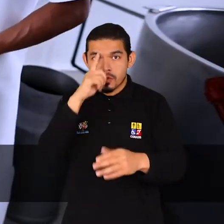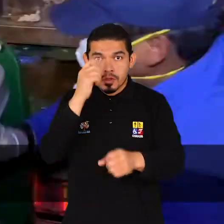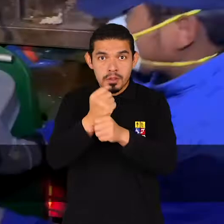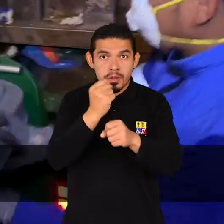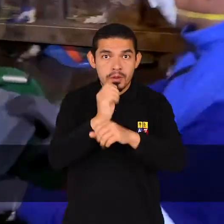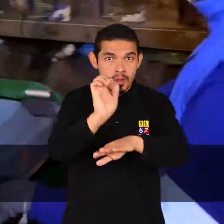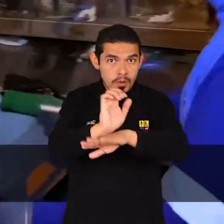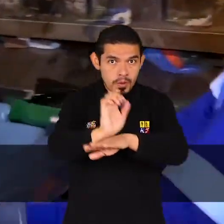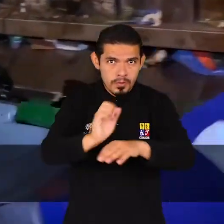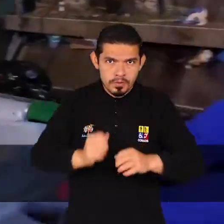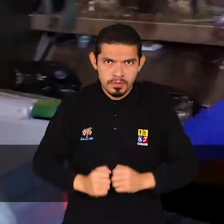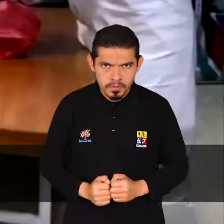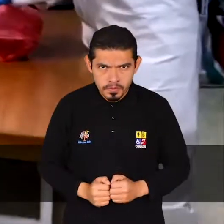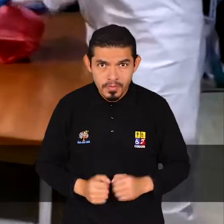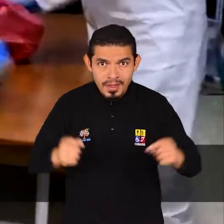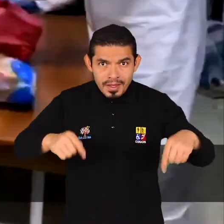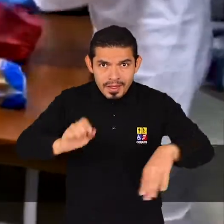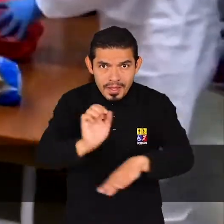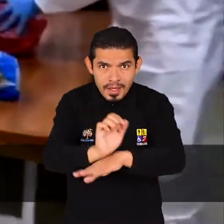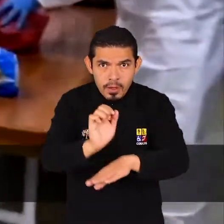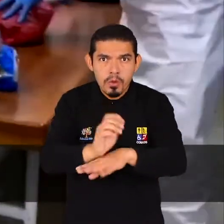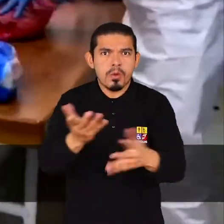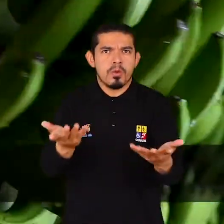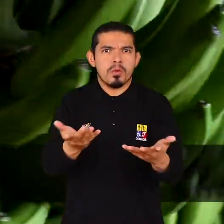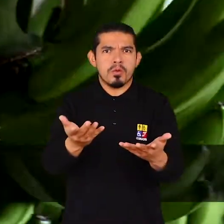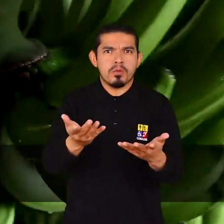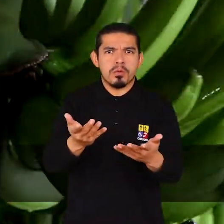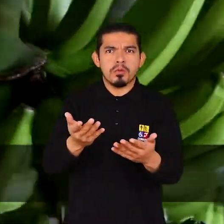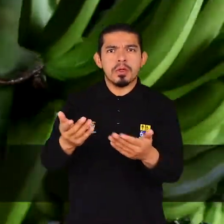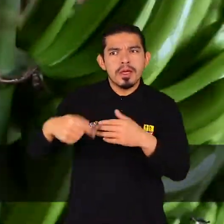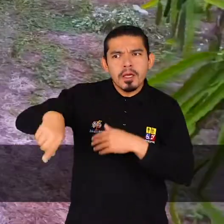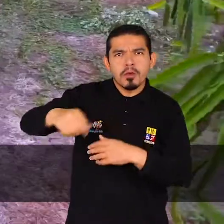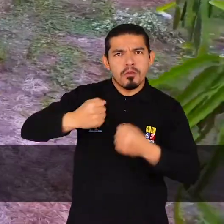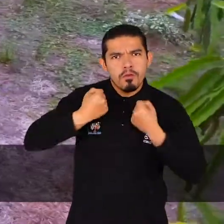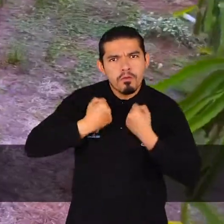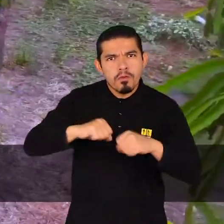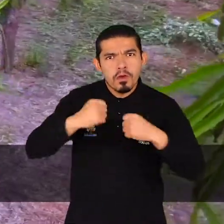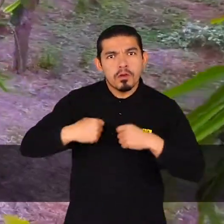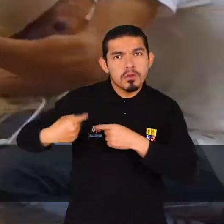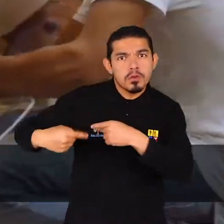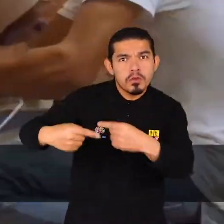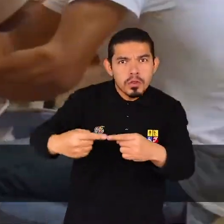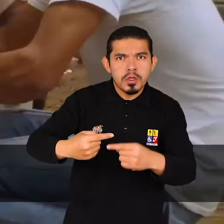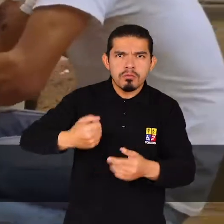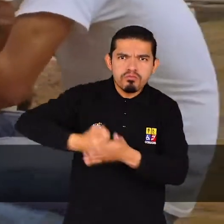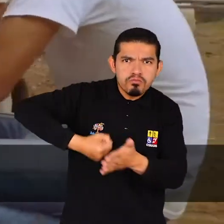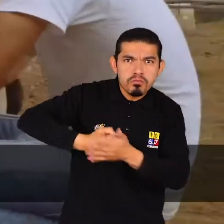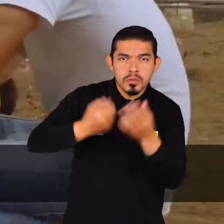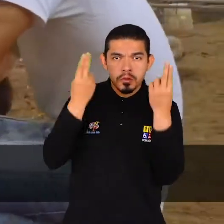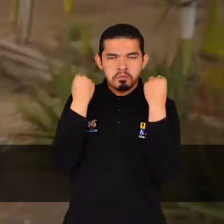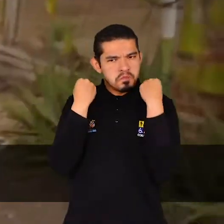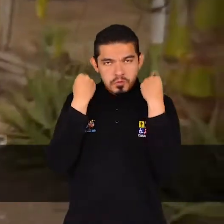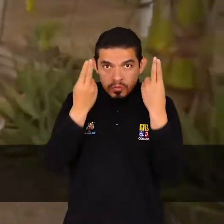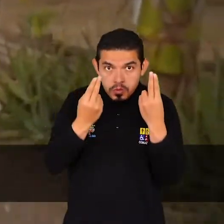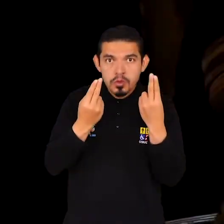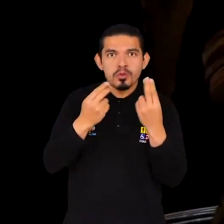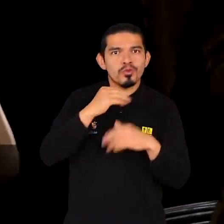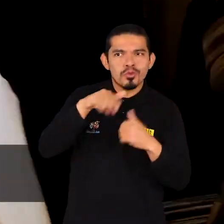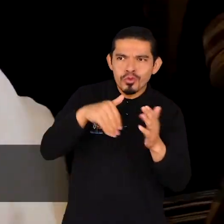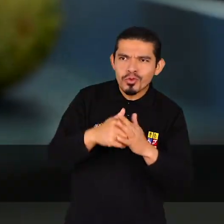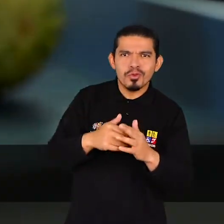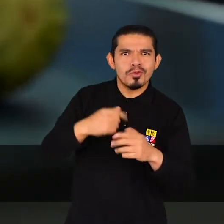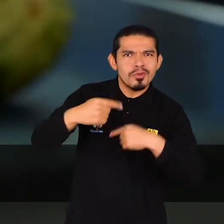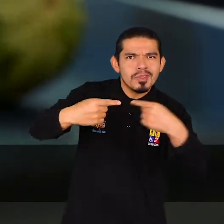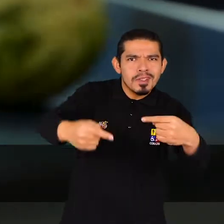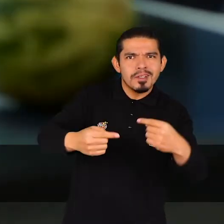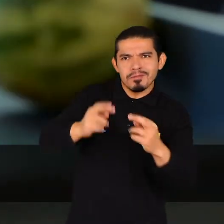país, de este país, por su esfuerzo diario e incansable. Lo que ustedes hacen debe ser reconocido todos los días del